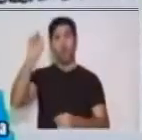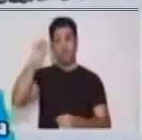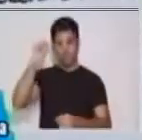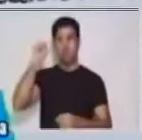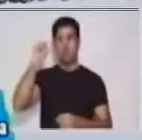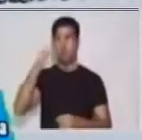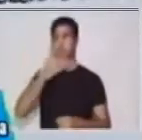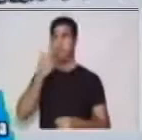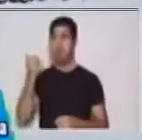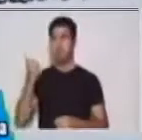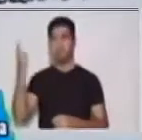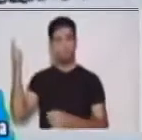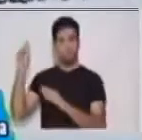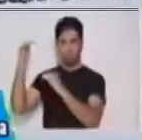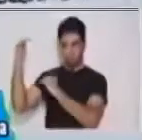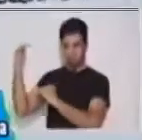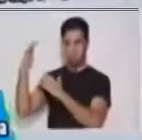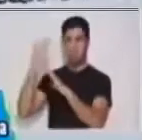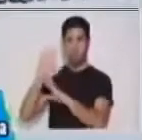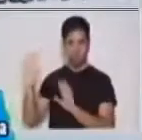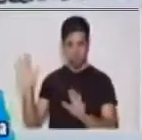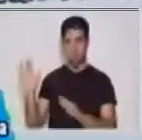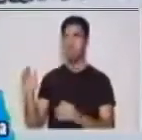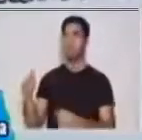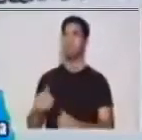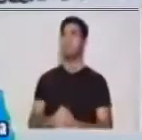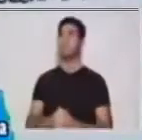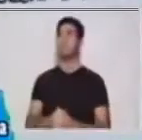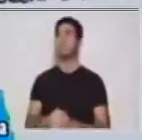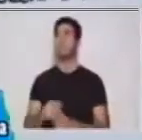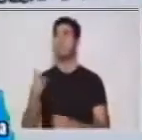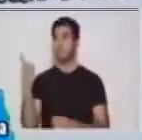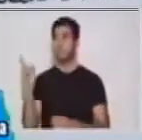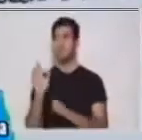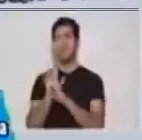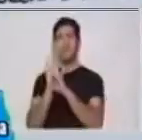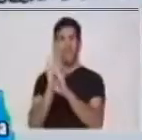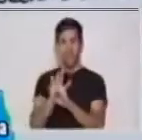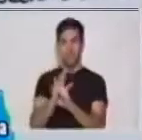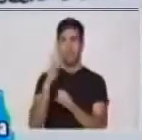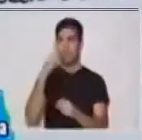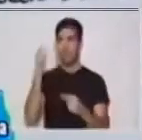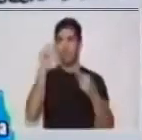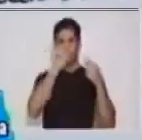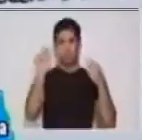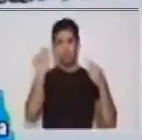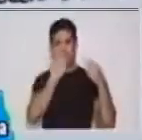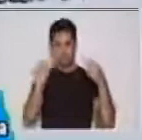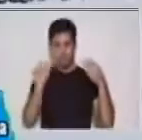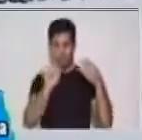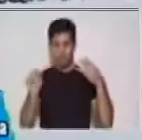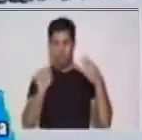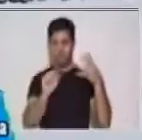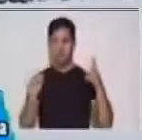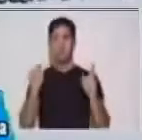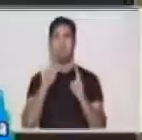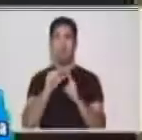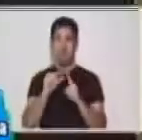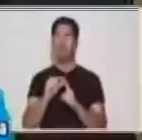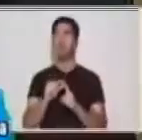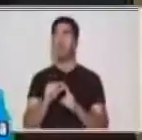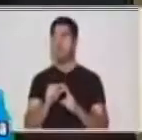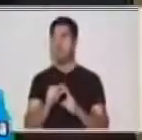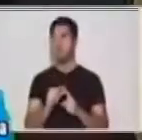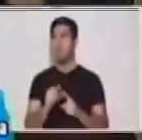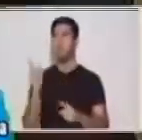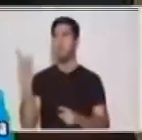nos vamos a quedar hasta ahí y si se dan cuenta, en mi ejemplo tengo algunas palabras subrayadas. Esto lo vamos a asociar con